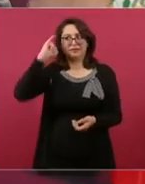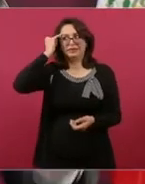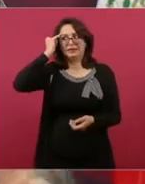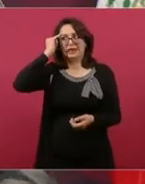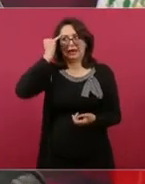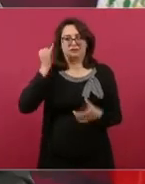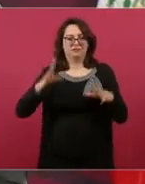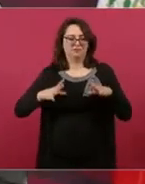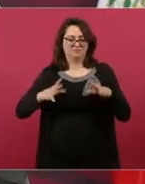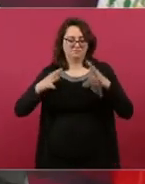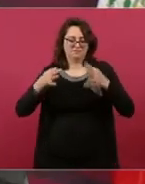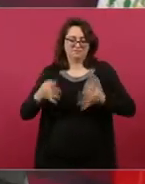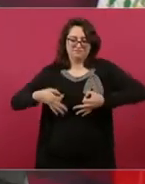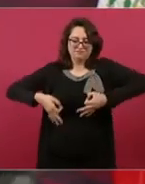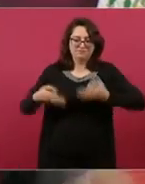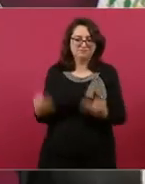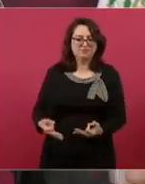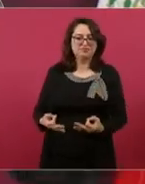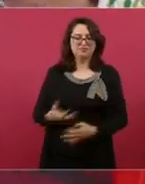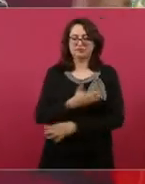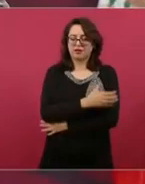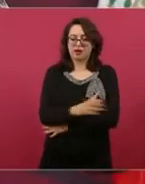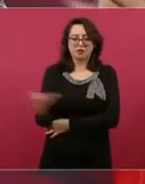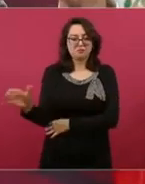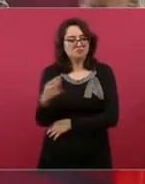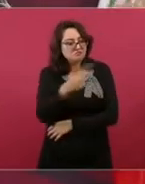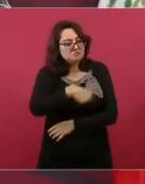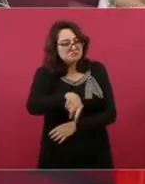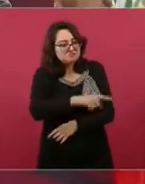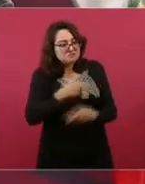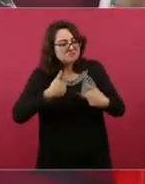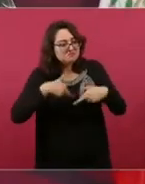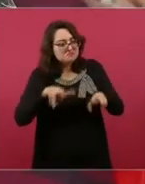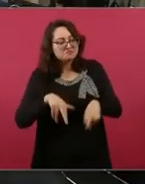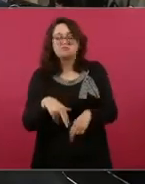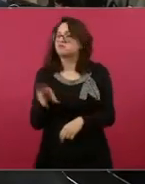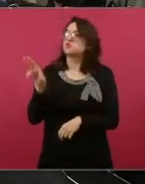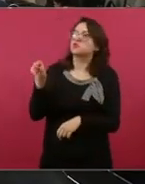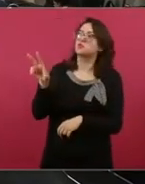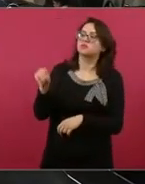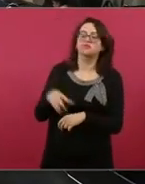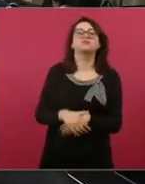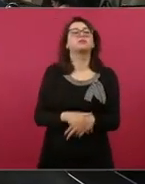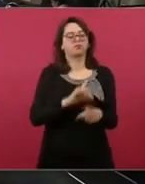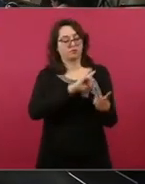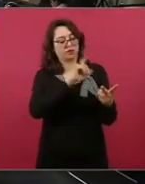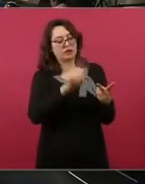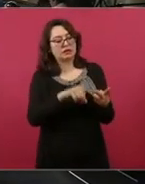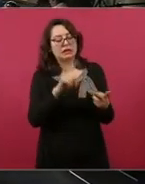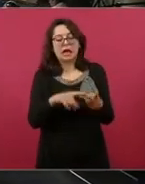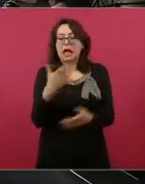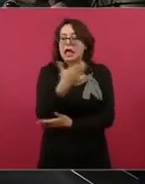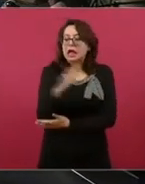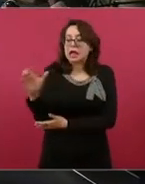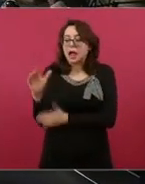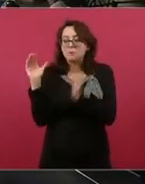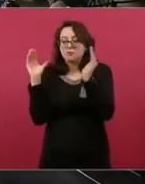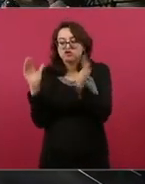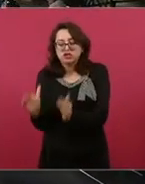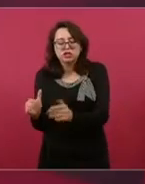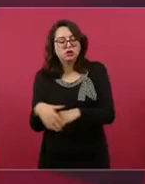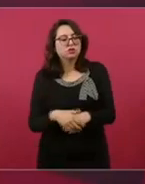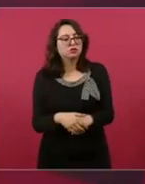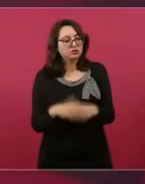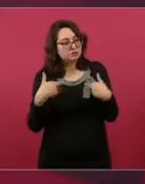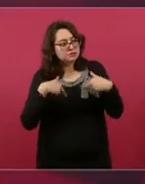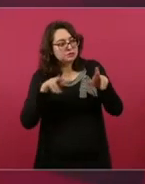convirtiéndolo en un supremo poder conservador Ahí es donde se están queriendo refugiar los delincuentes de cuello blanco que tanto daño le han hecho al país